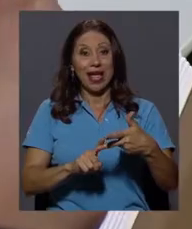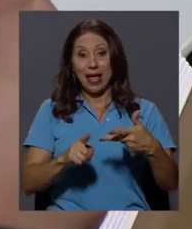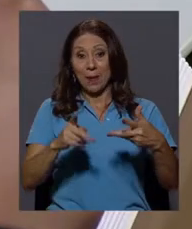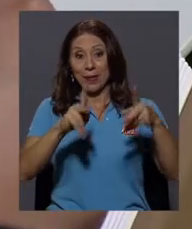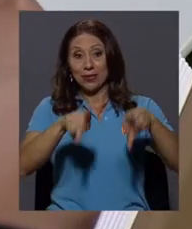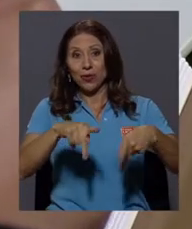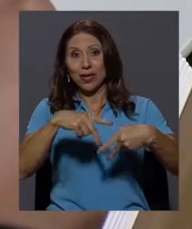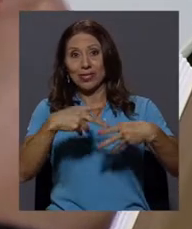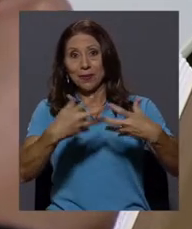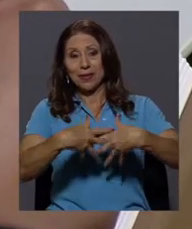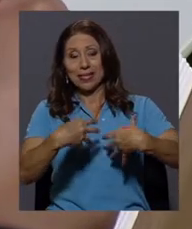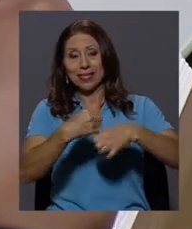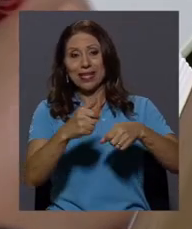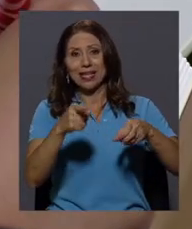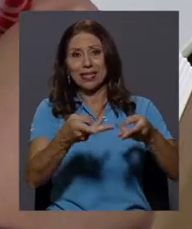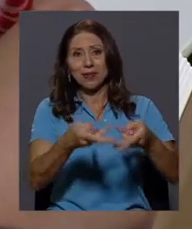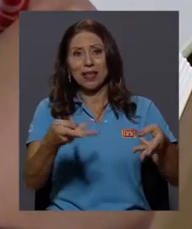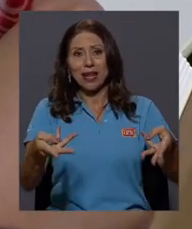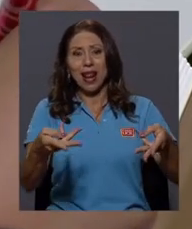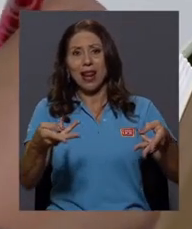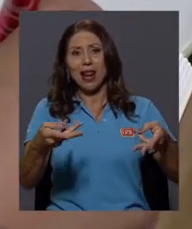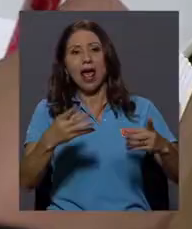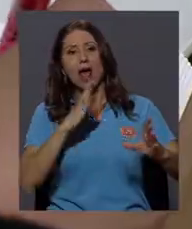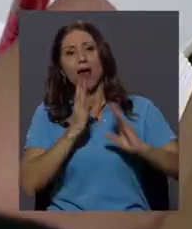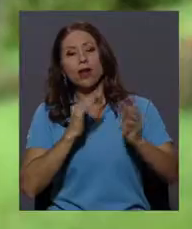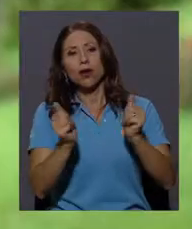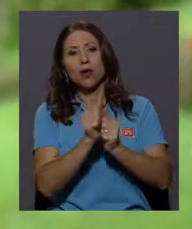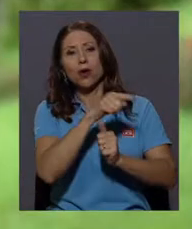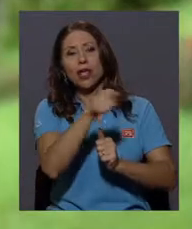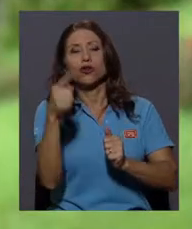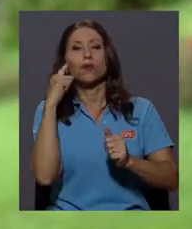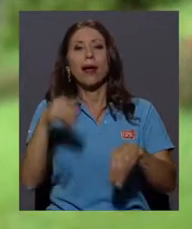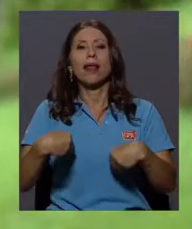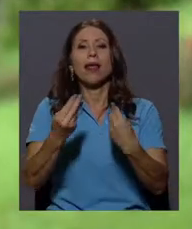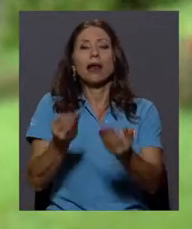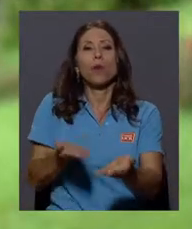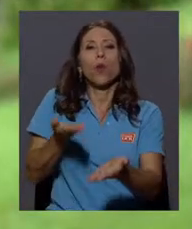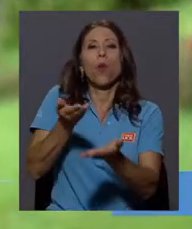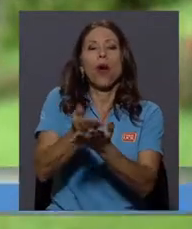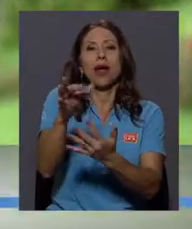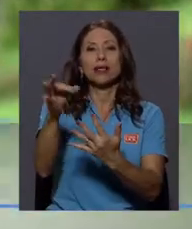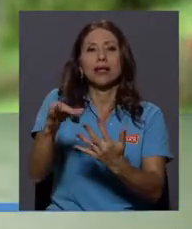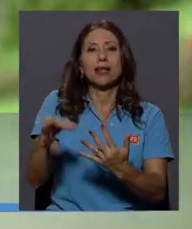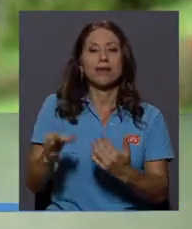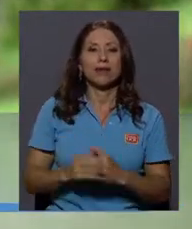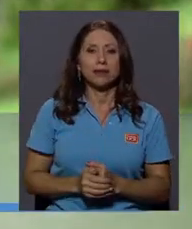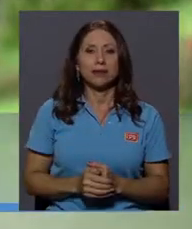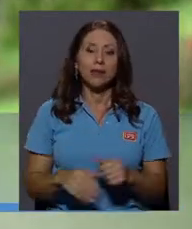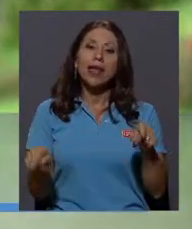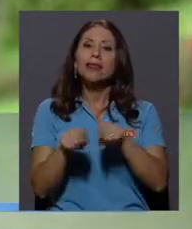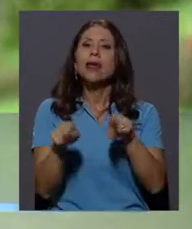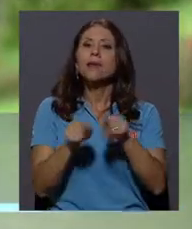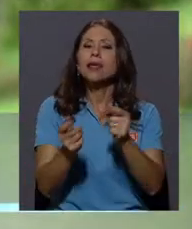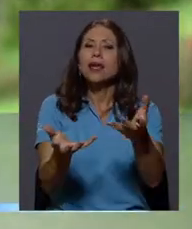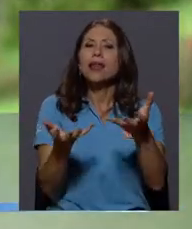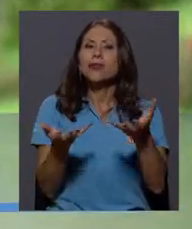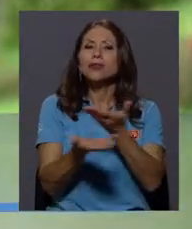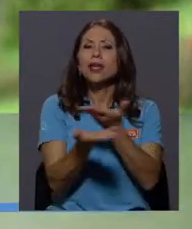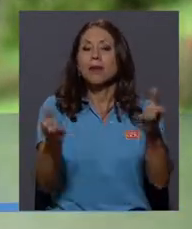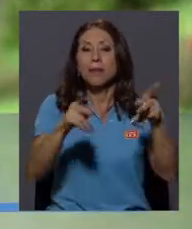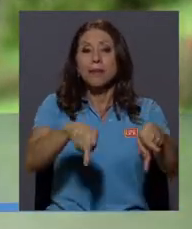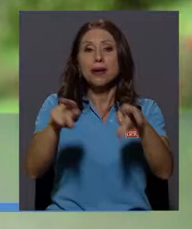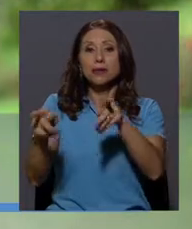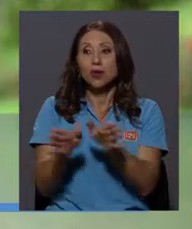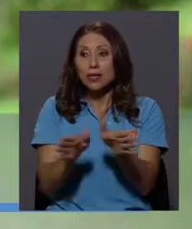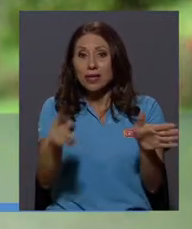material para desarrollar alternativas otro de los ejes es lograr la sensibilización sobre la sociedad civil